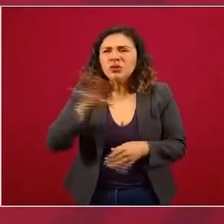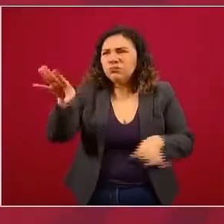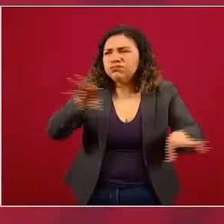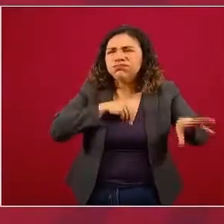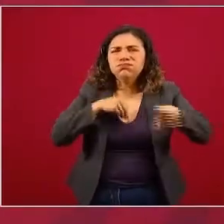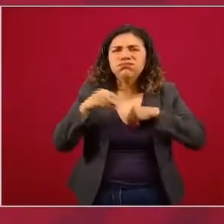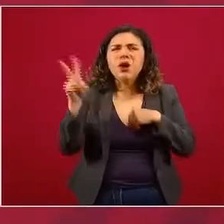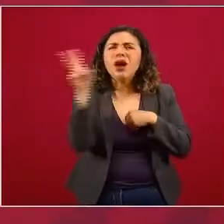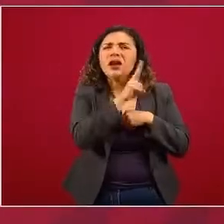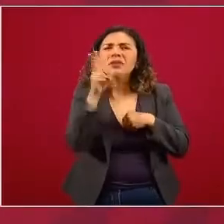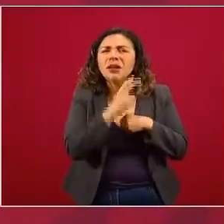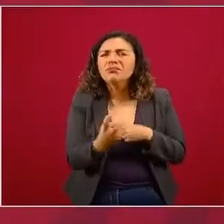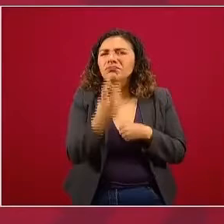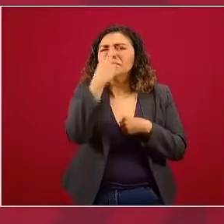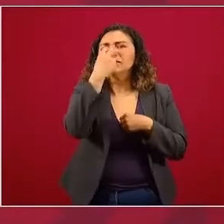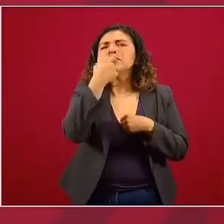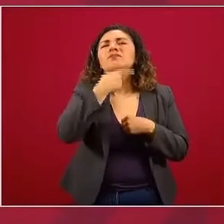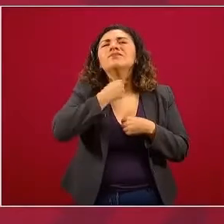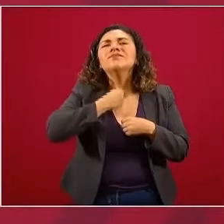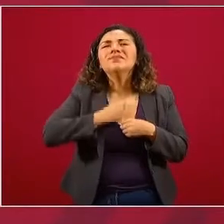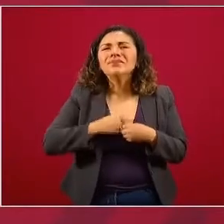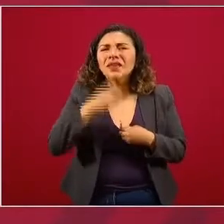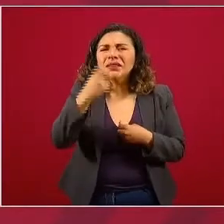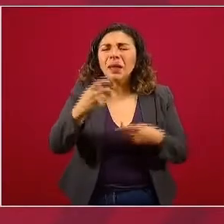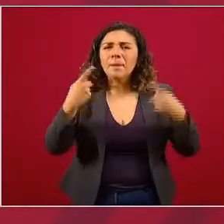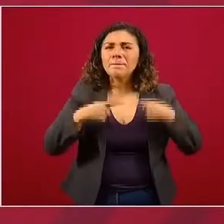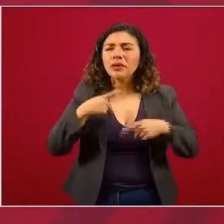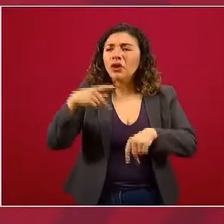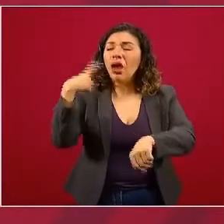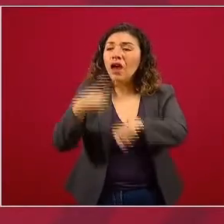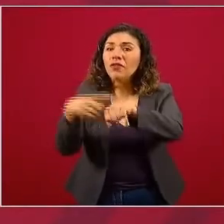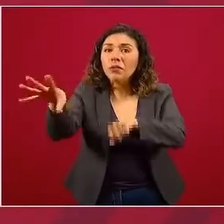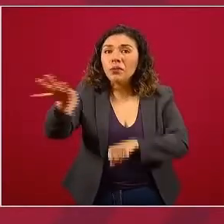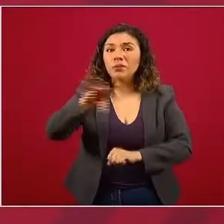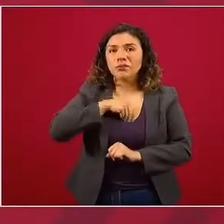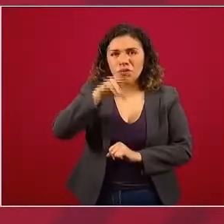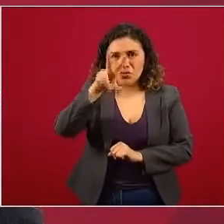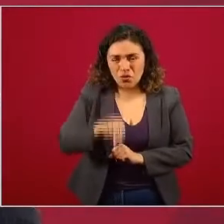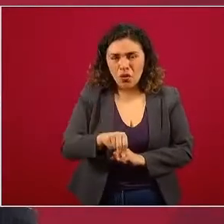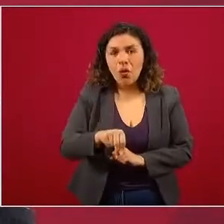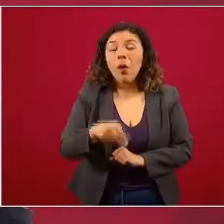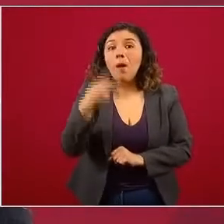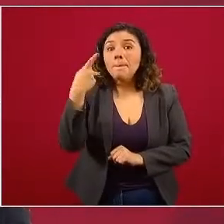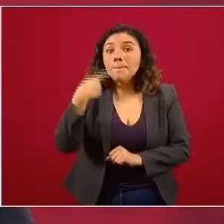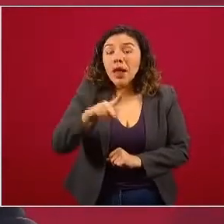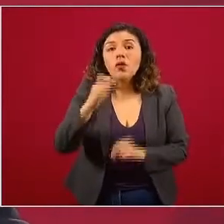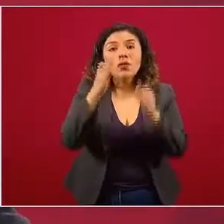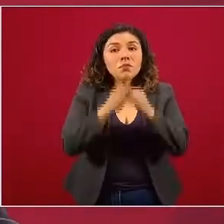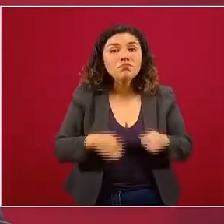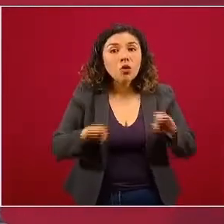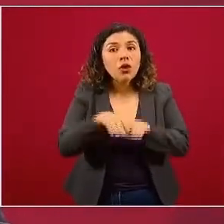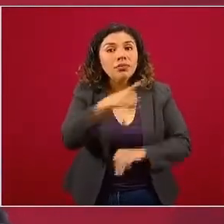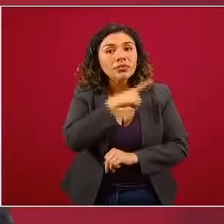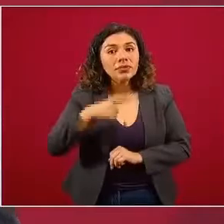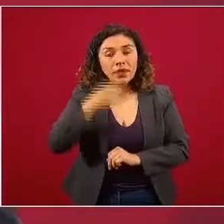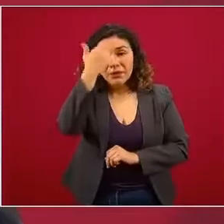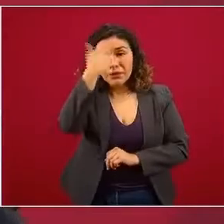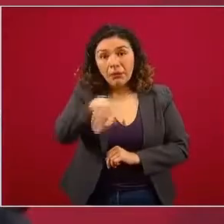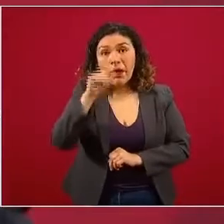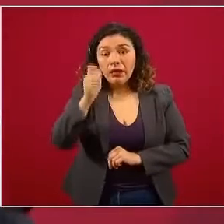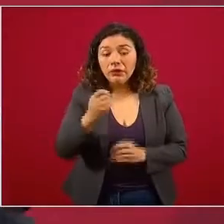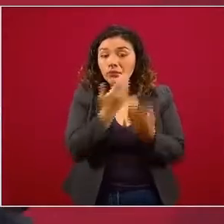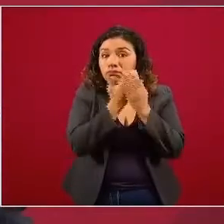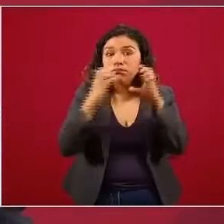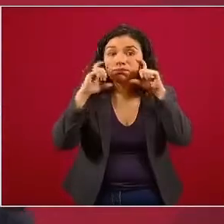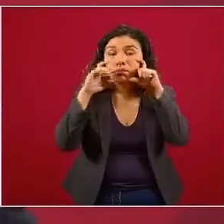propaguen de la vía respiratoria, nariz y boca, de la persona infectada. No es, y es muy importante que lo sepan, una